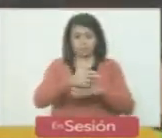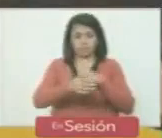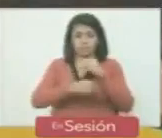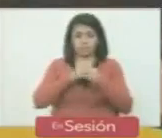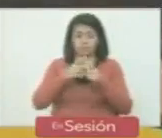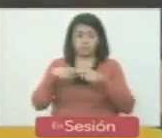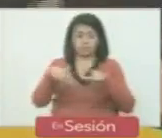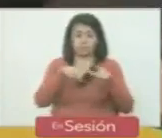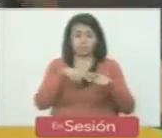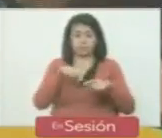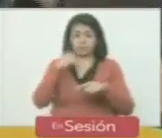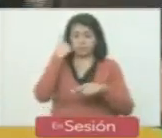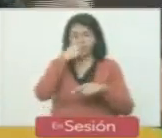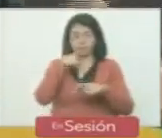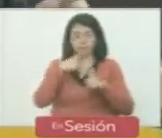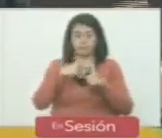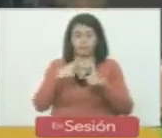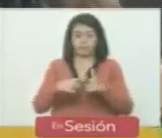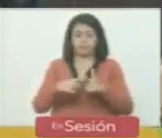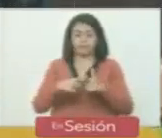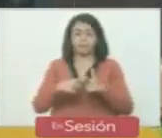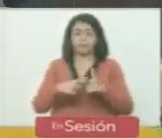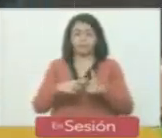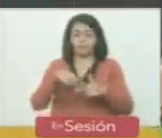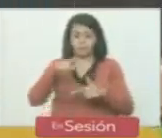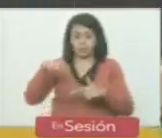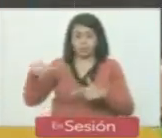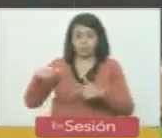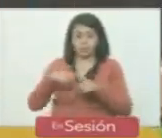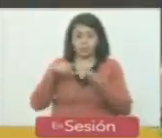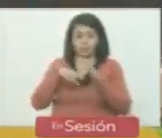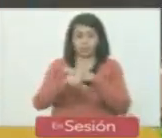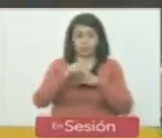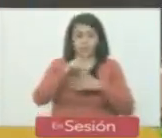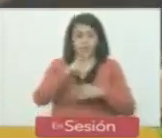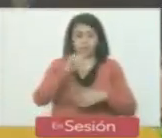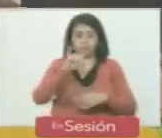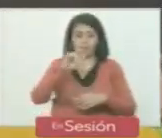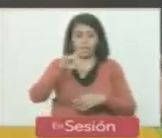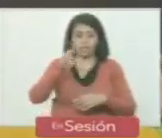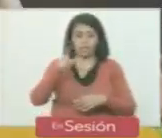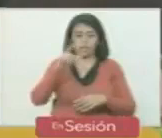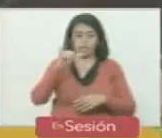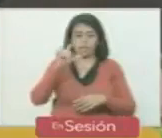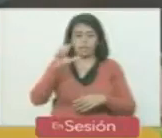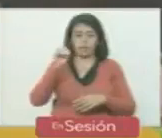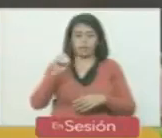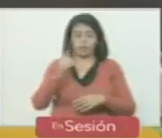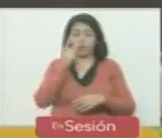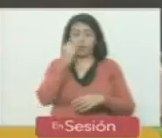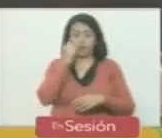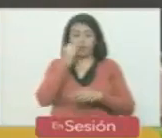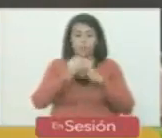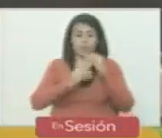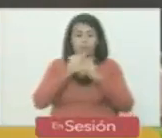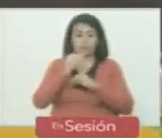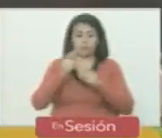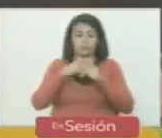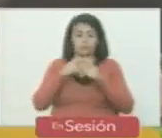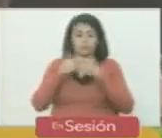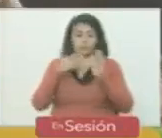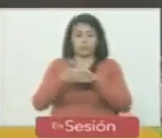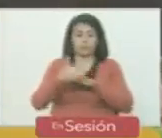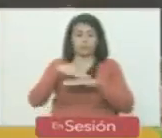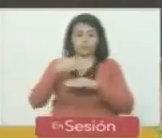cara, producto de cuerpos extraños. A Virgilio Arana fue asesinado, el hombre, el creador y